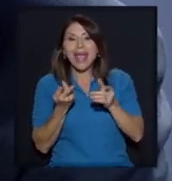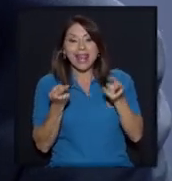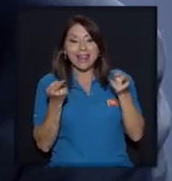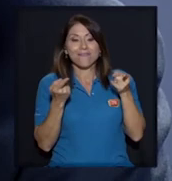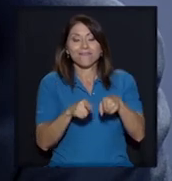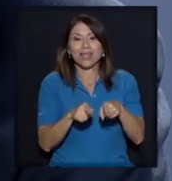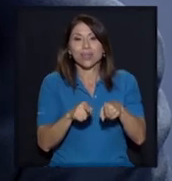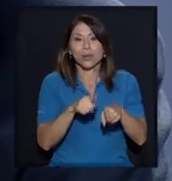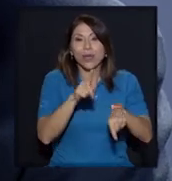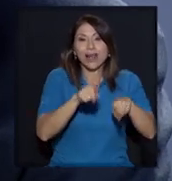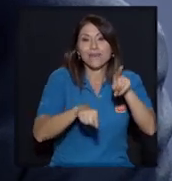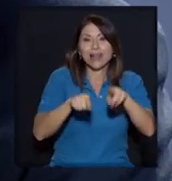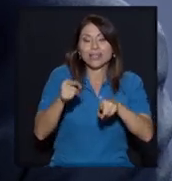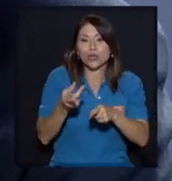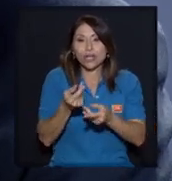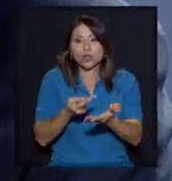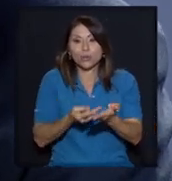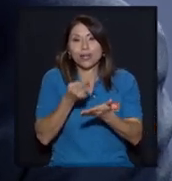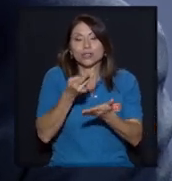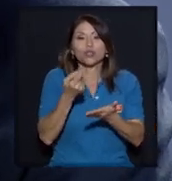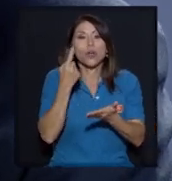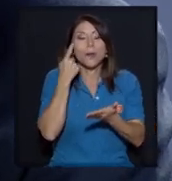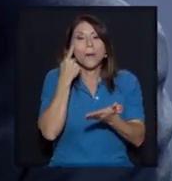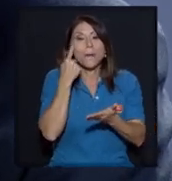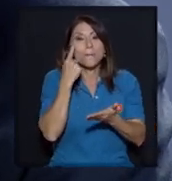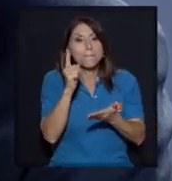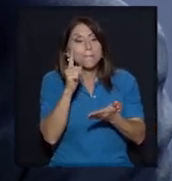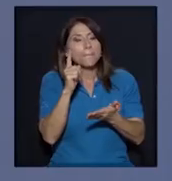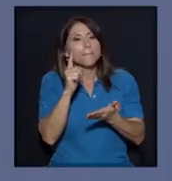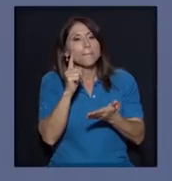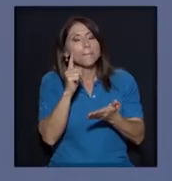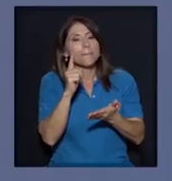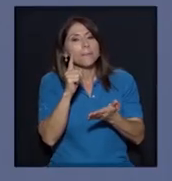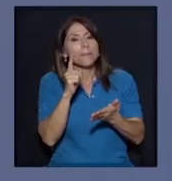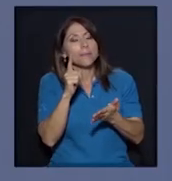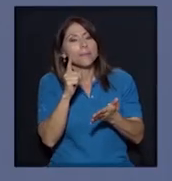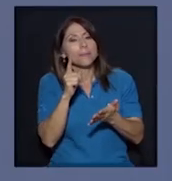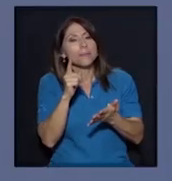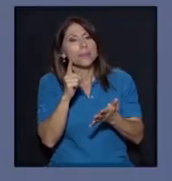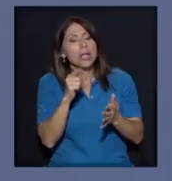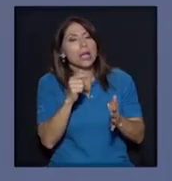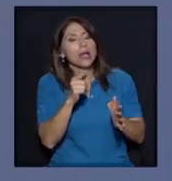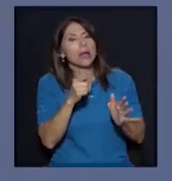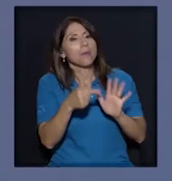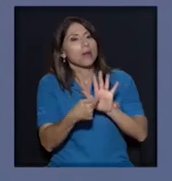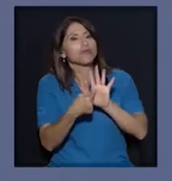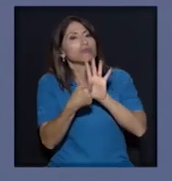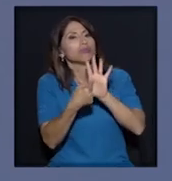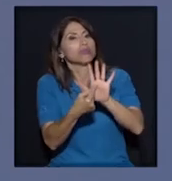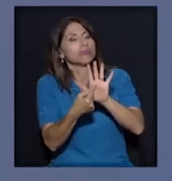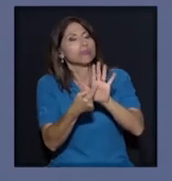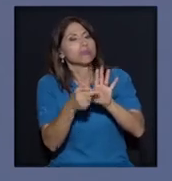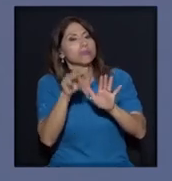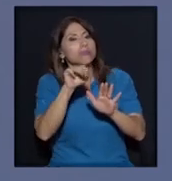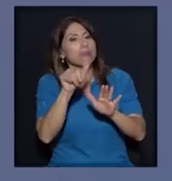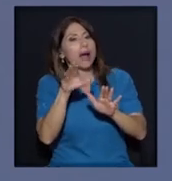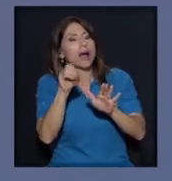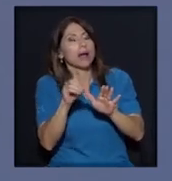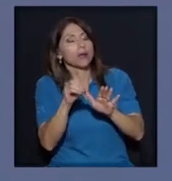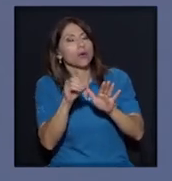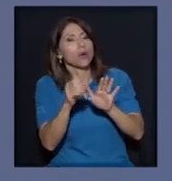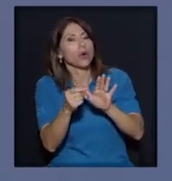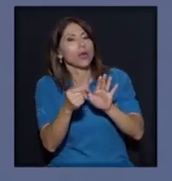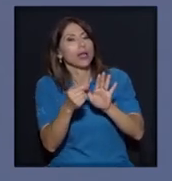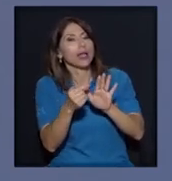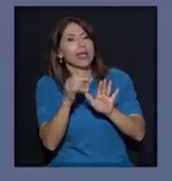los macroindicadores. Perdón, déjeme meter una pequeña cuña. En el 91 la inflación